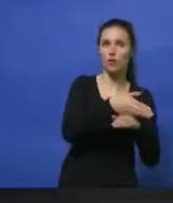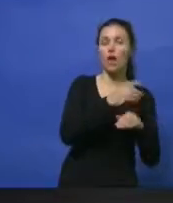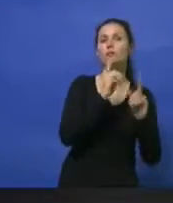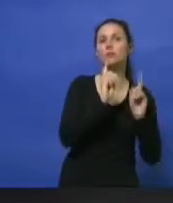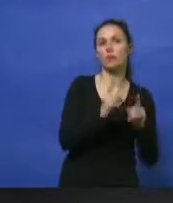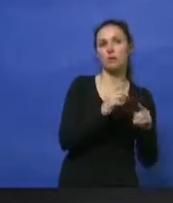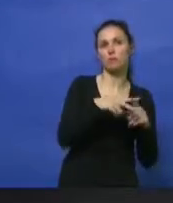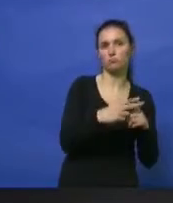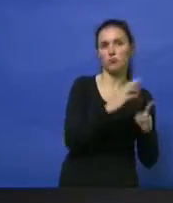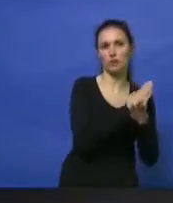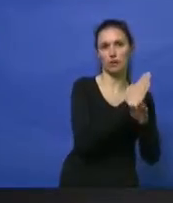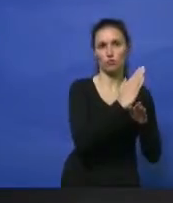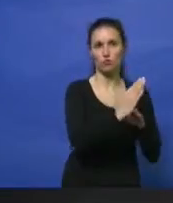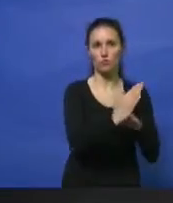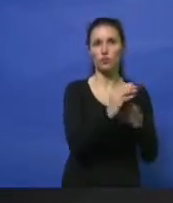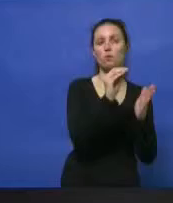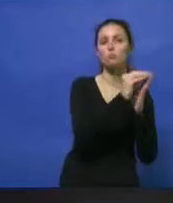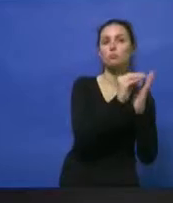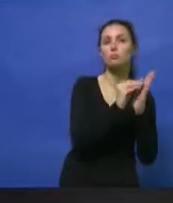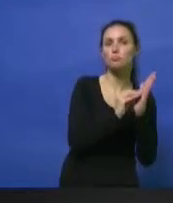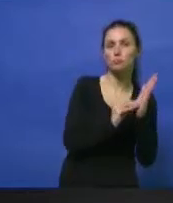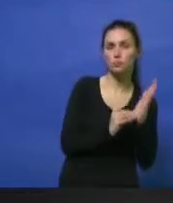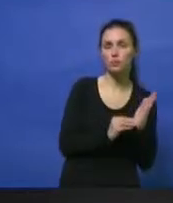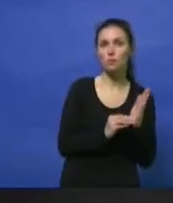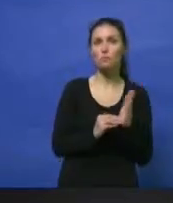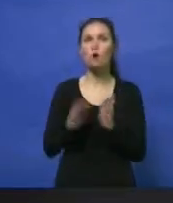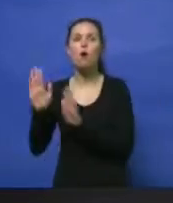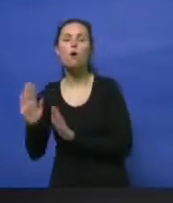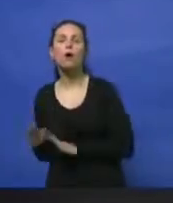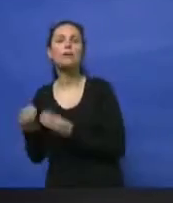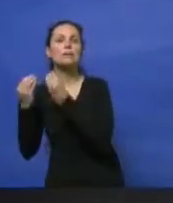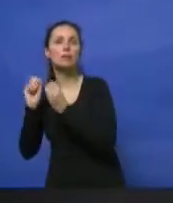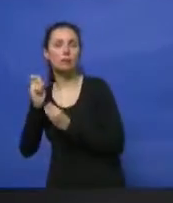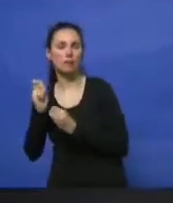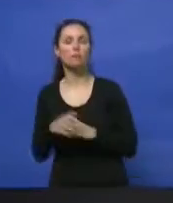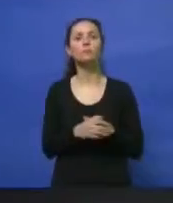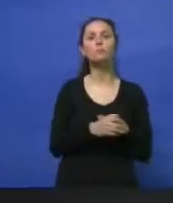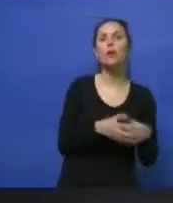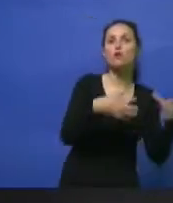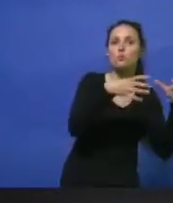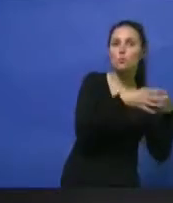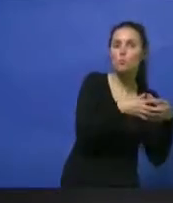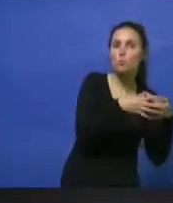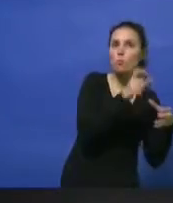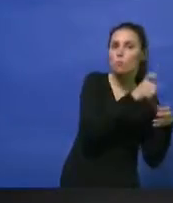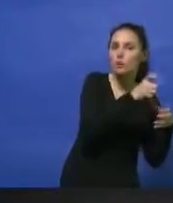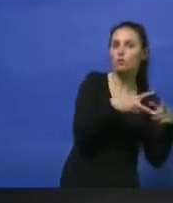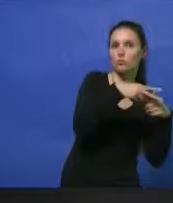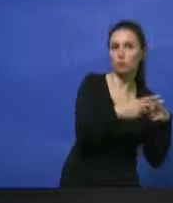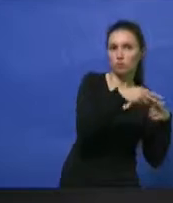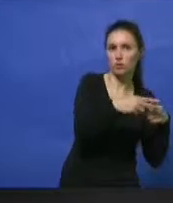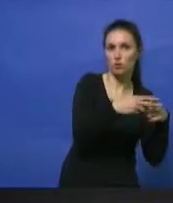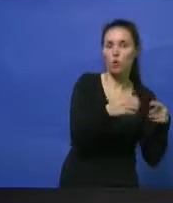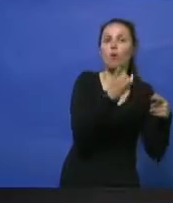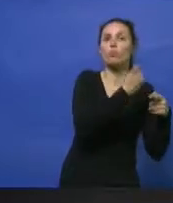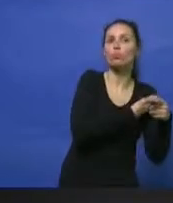martes, e inscribirse para reservar un lugar. ¿Quién organiza esto? Lo organiza el clúster tecnológico que tiene Villa María, que funciona, recordamos, en el Parque Industrial